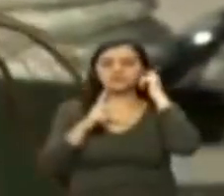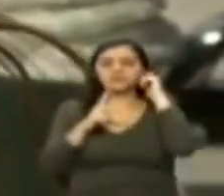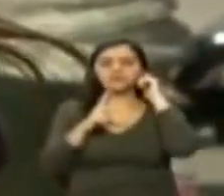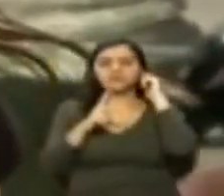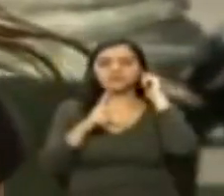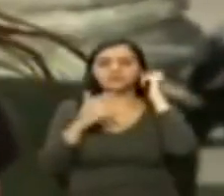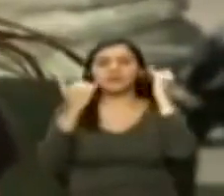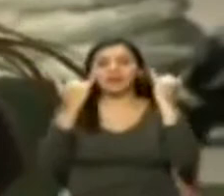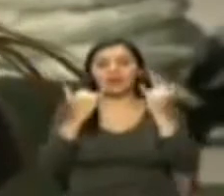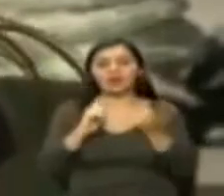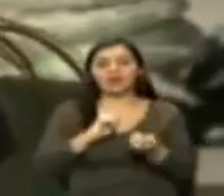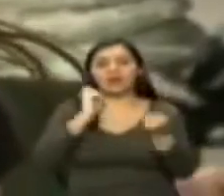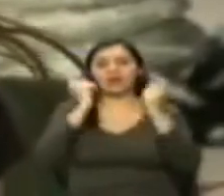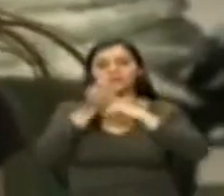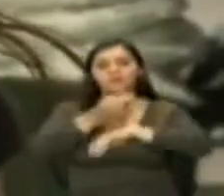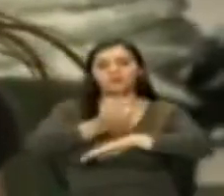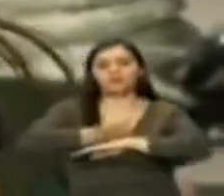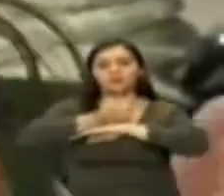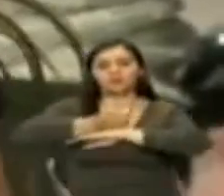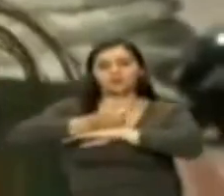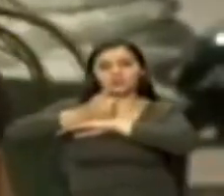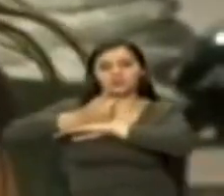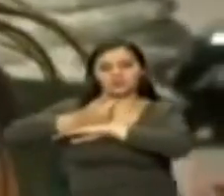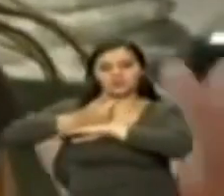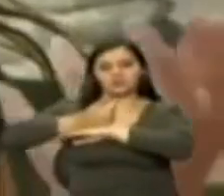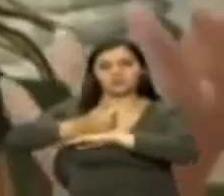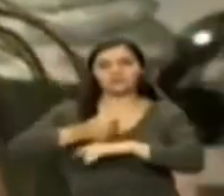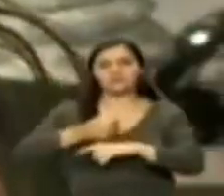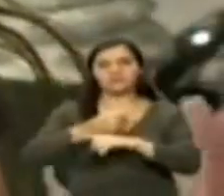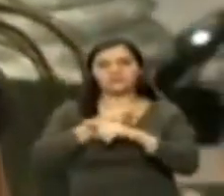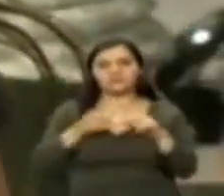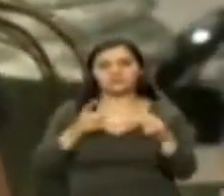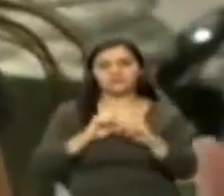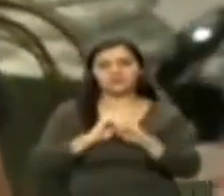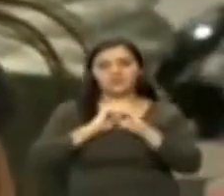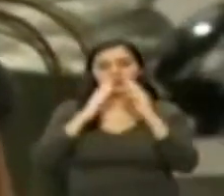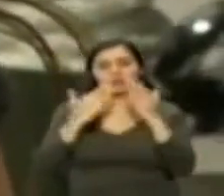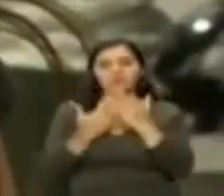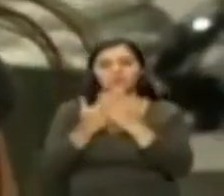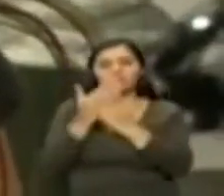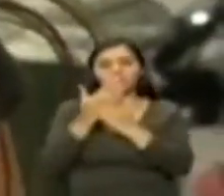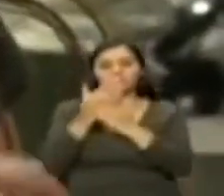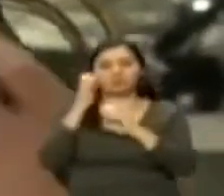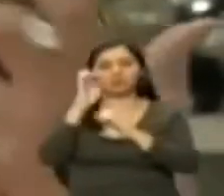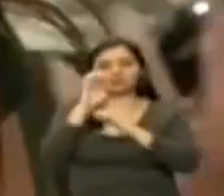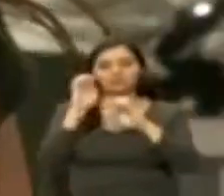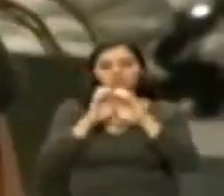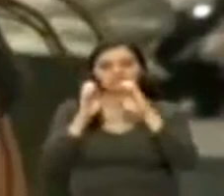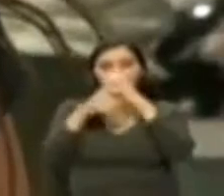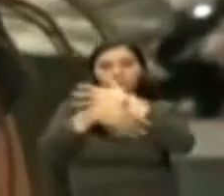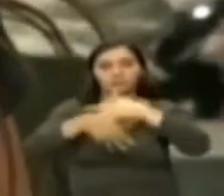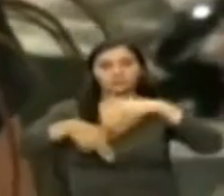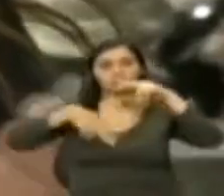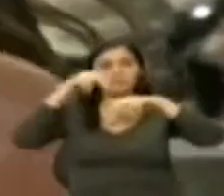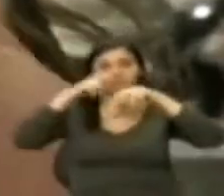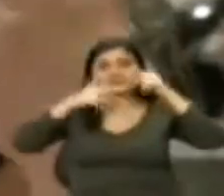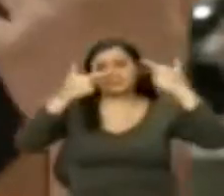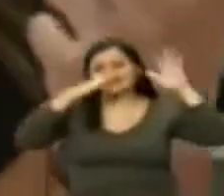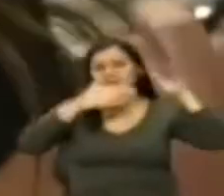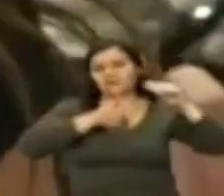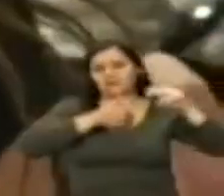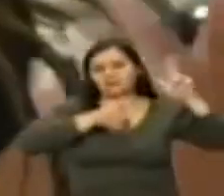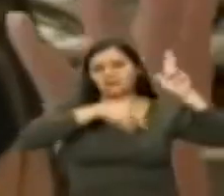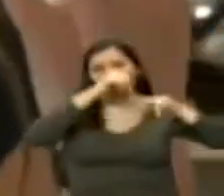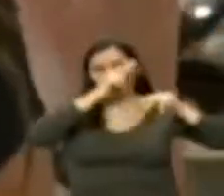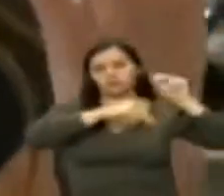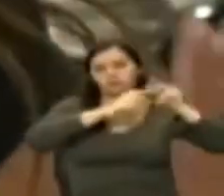en un cambio de autoridad en la Spoch. Evidentemente, hay una infraestructura que ya existe. Se va a